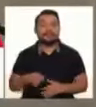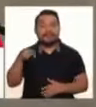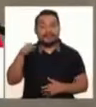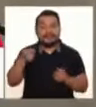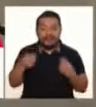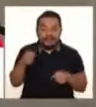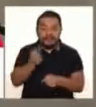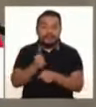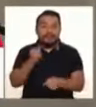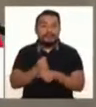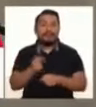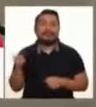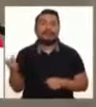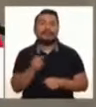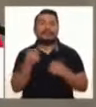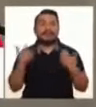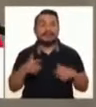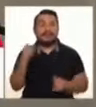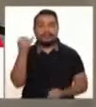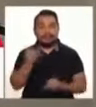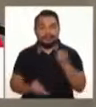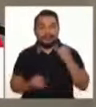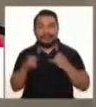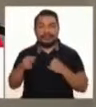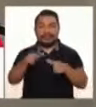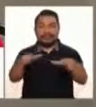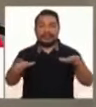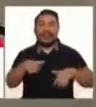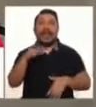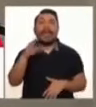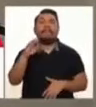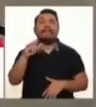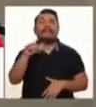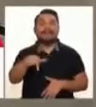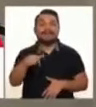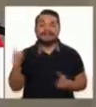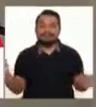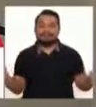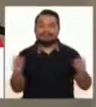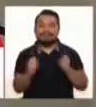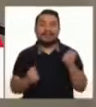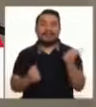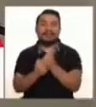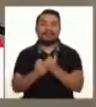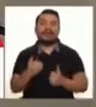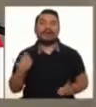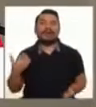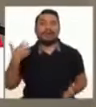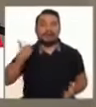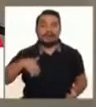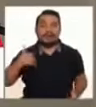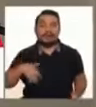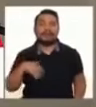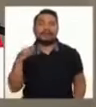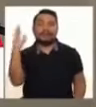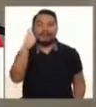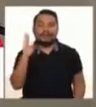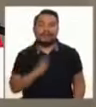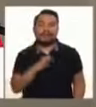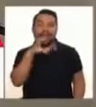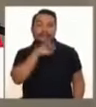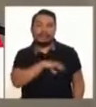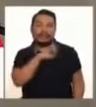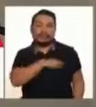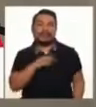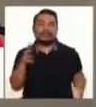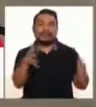En el esfuerzo negociador que culminó en Brasilia, el apoyo de Argentina, Brasil, Chile